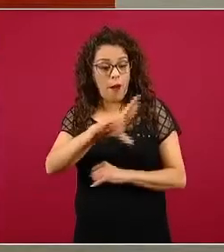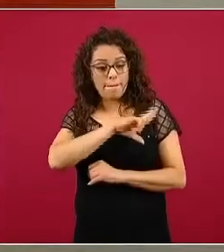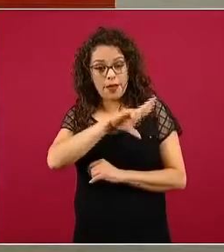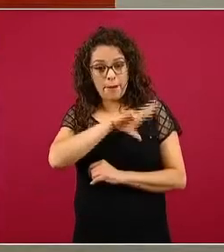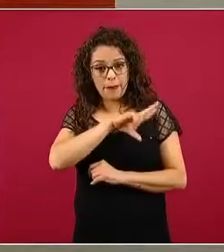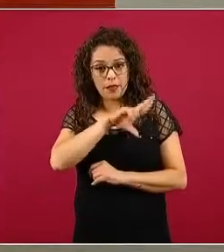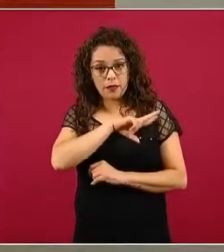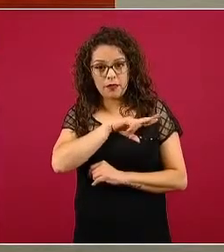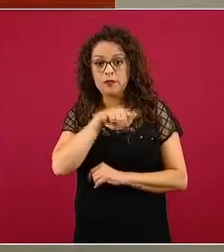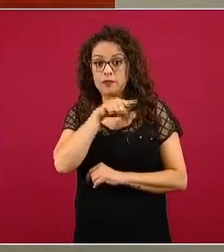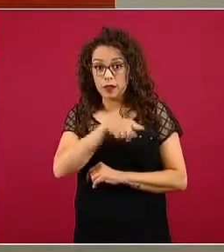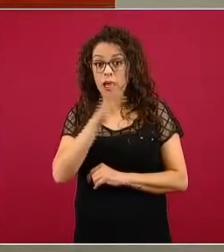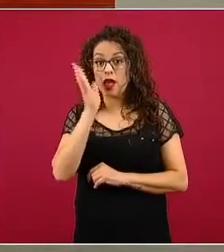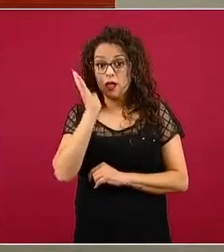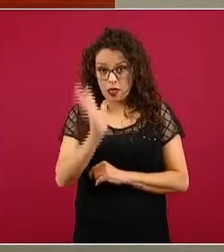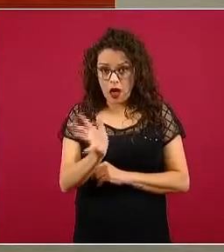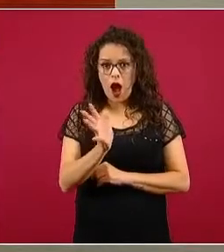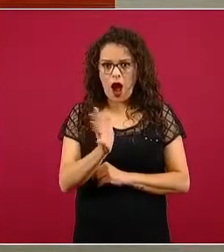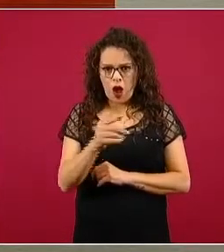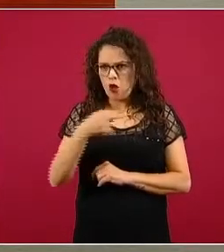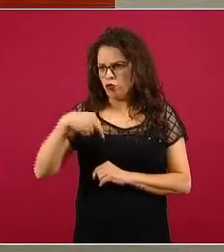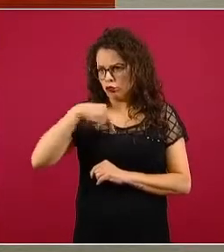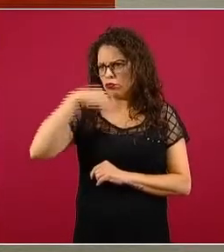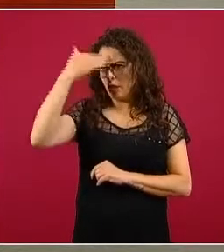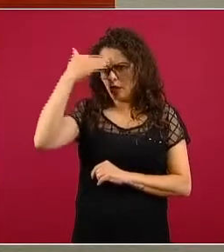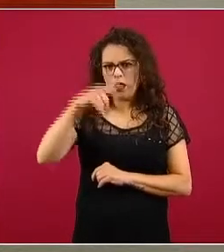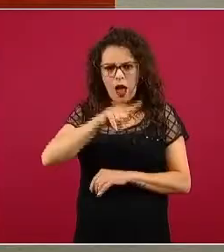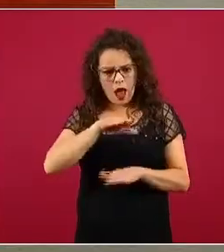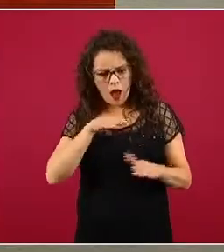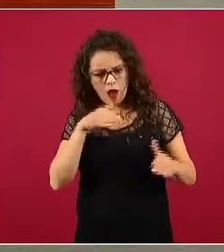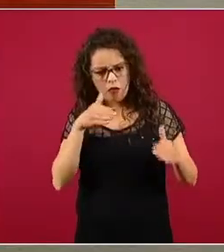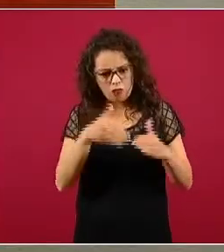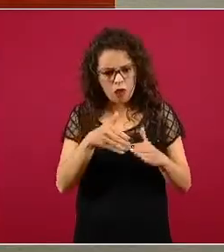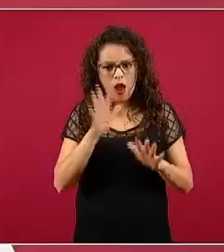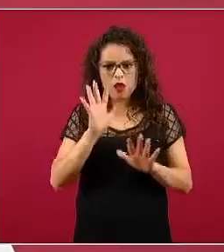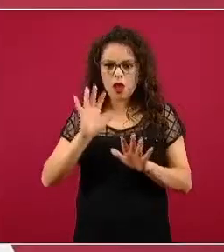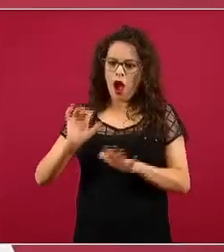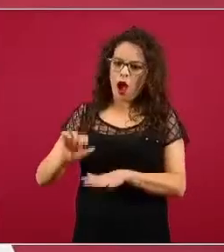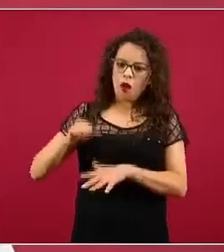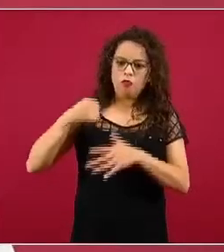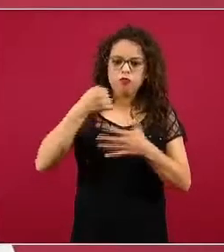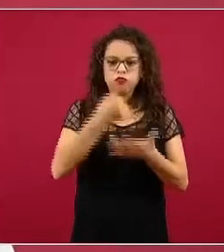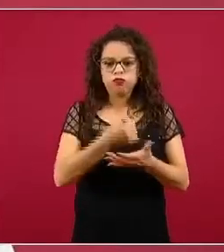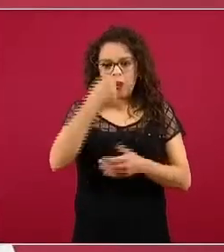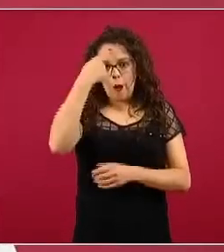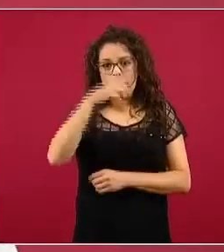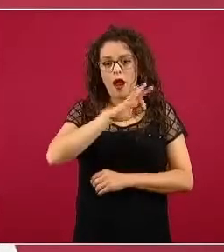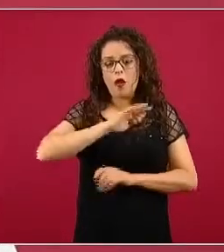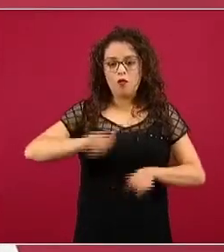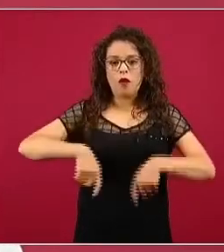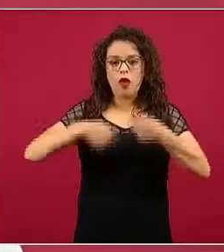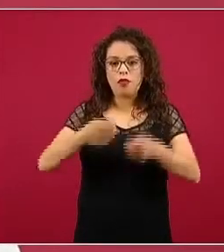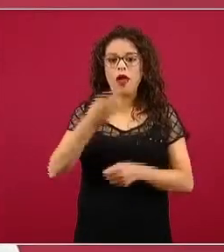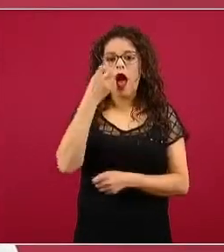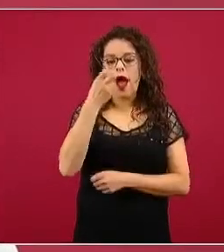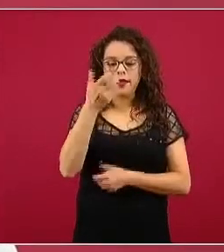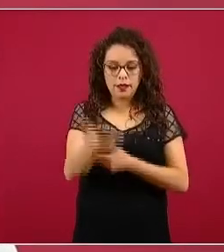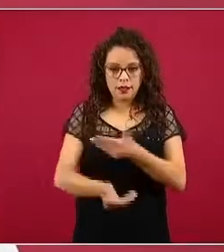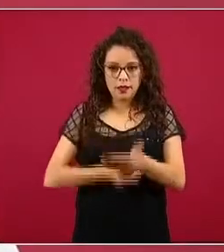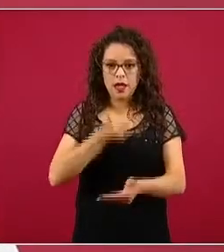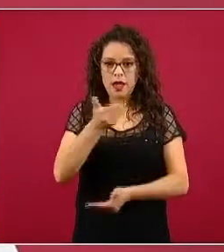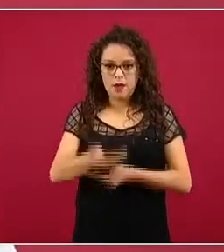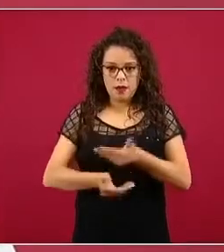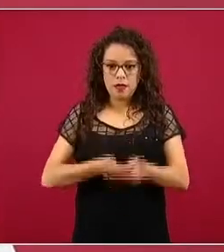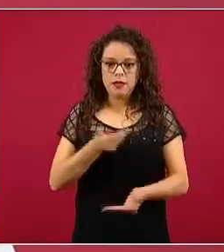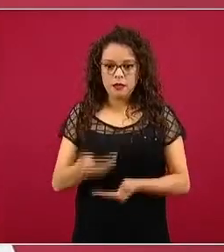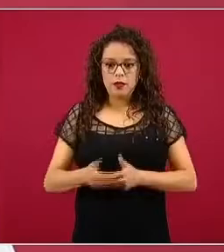se han enfocado y han invertido y están operando este tipo de servicios. Ya los habíamos